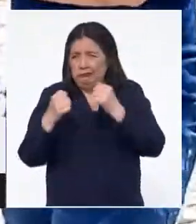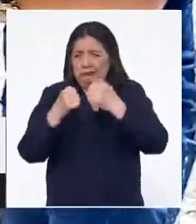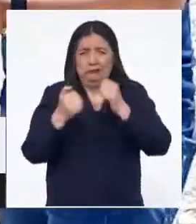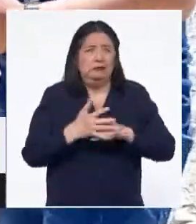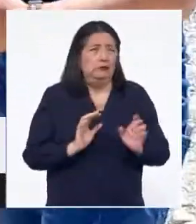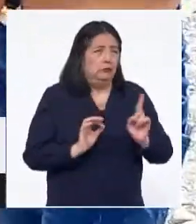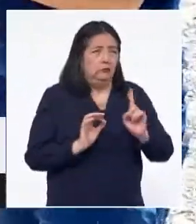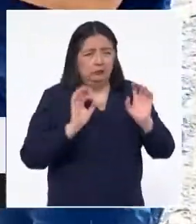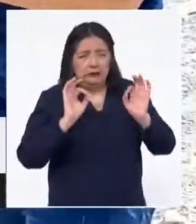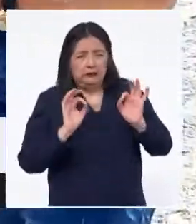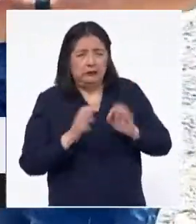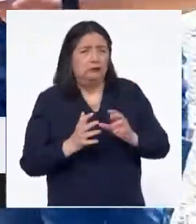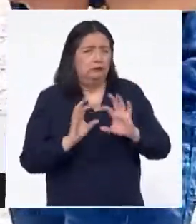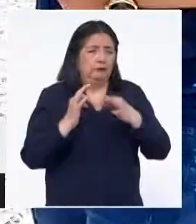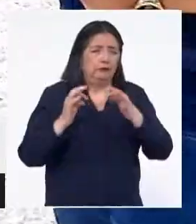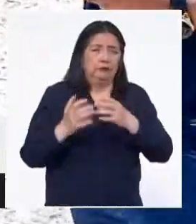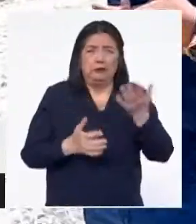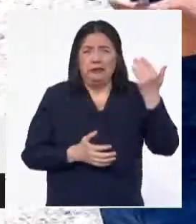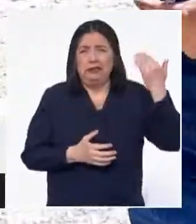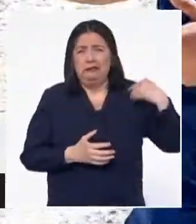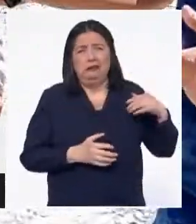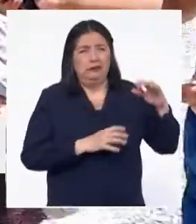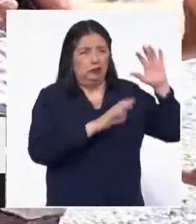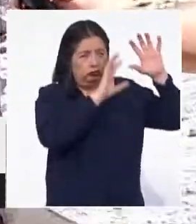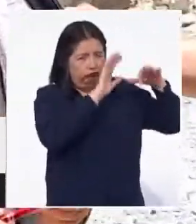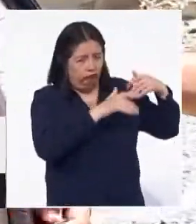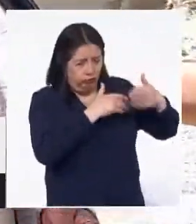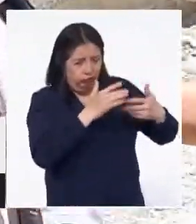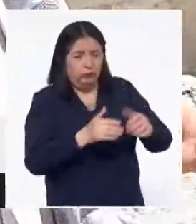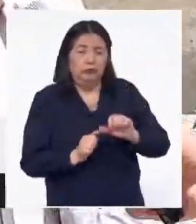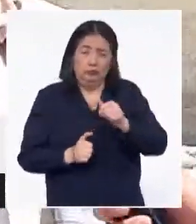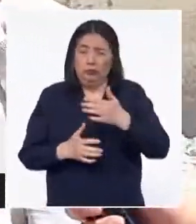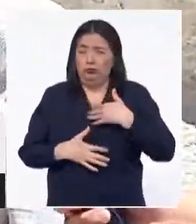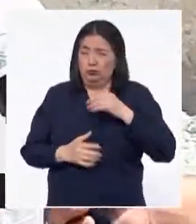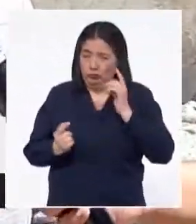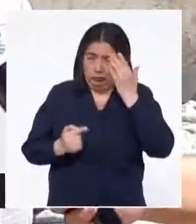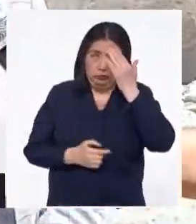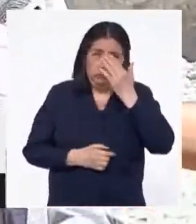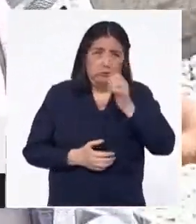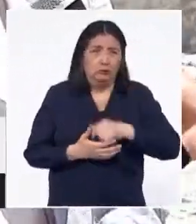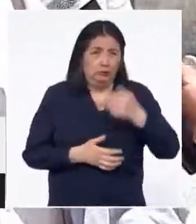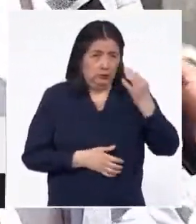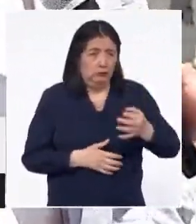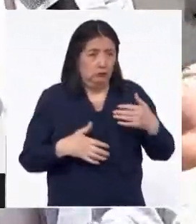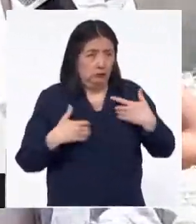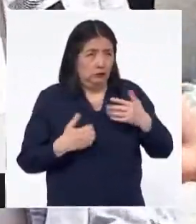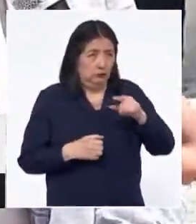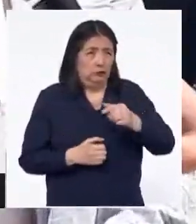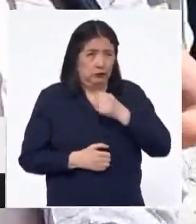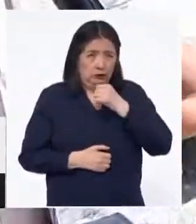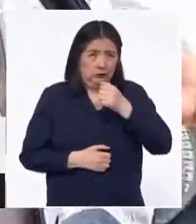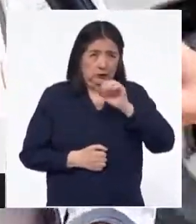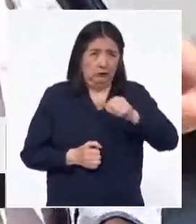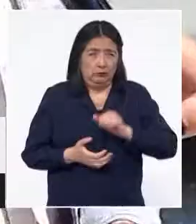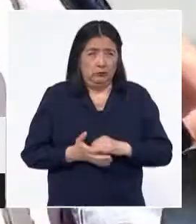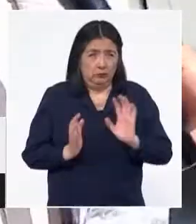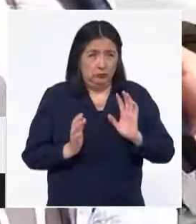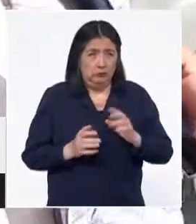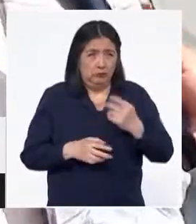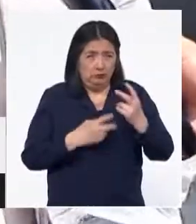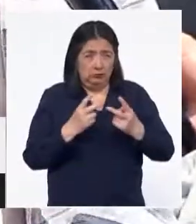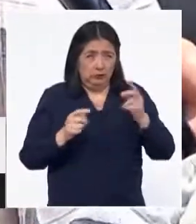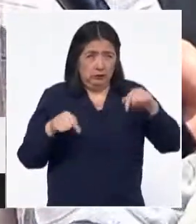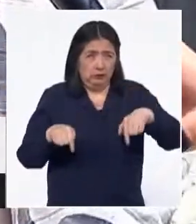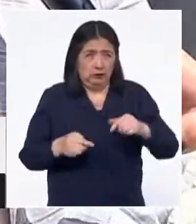que lamentablemente fueron afectadas por el huaico? ¿Cómo estás? Muchísimo gusto saludarlos y en verdad me alegra por esta entrevista y sobre todo por la visita